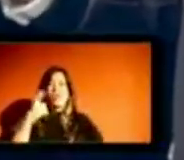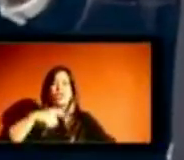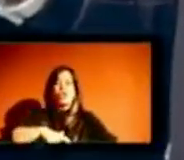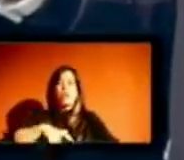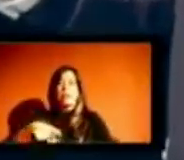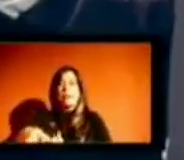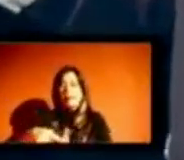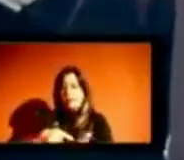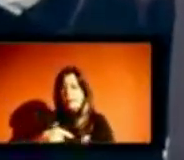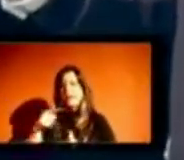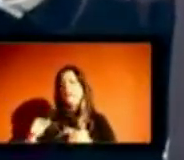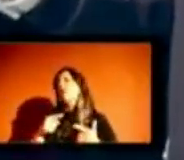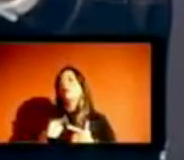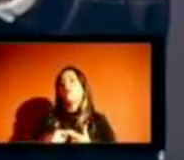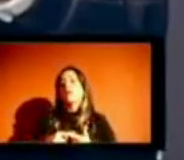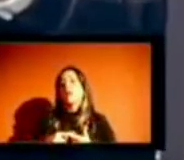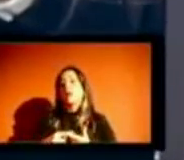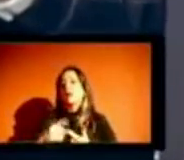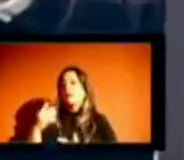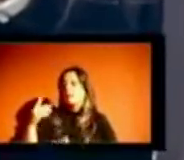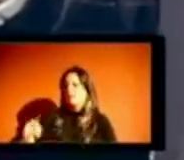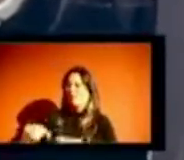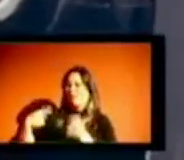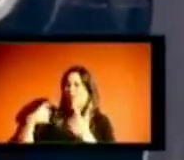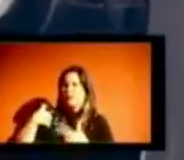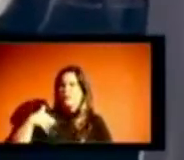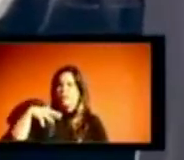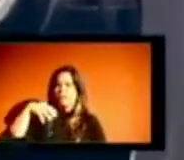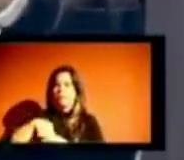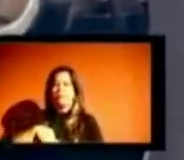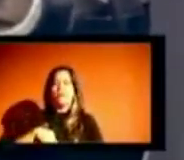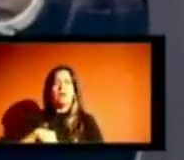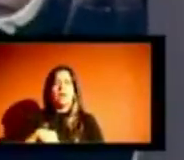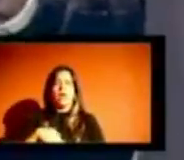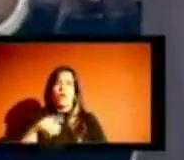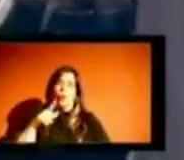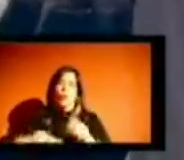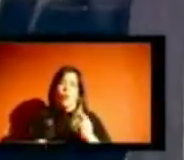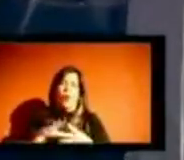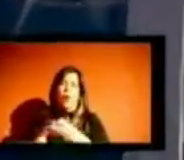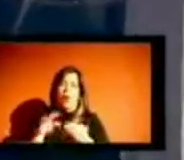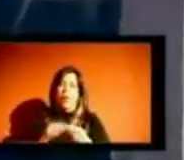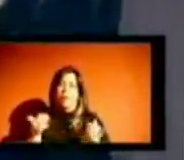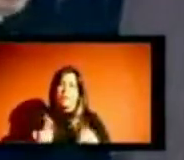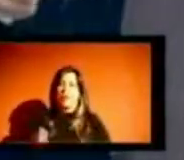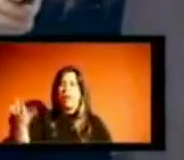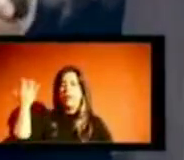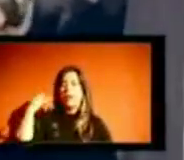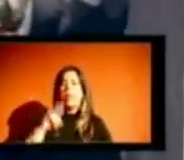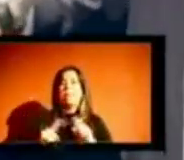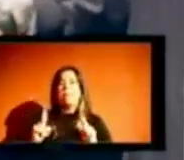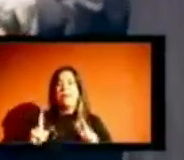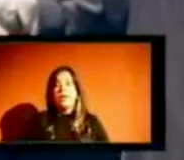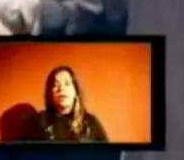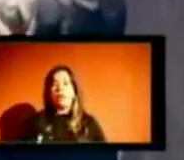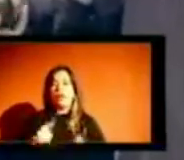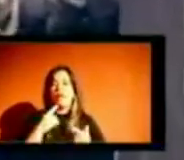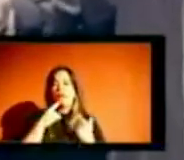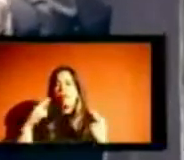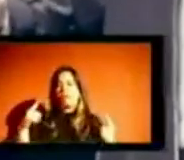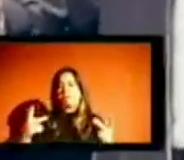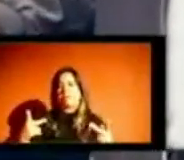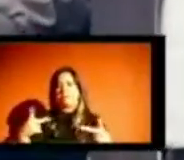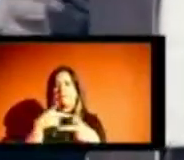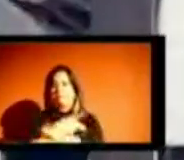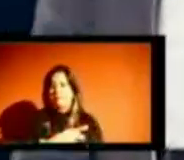en los pasados 6 inicios de ciclos contributivos. No puedo hablar de antes, pero antes la fama era aún